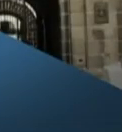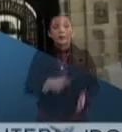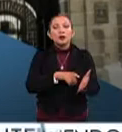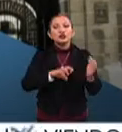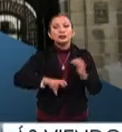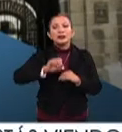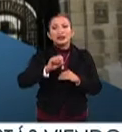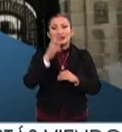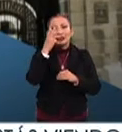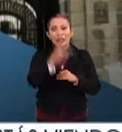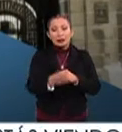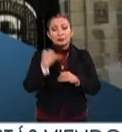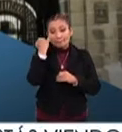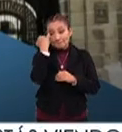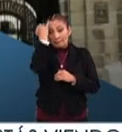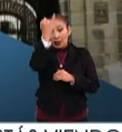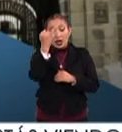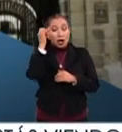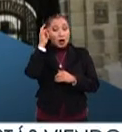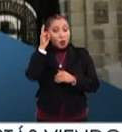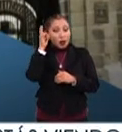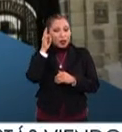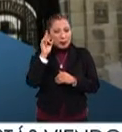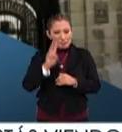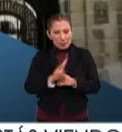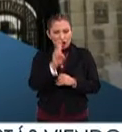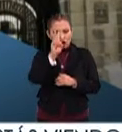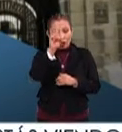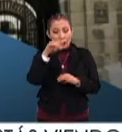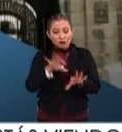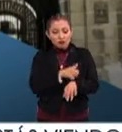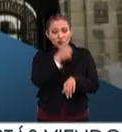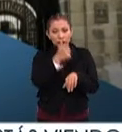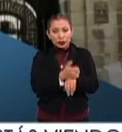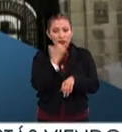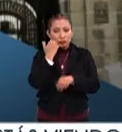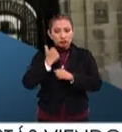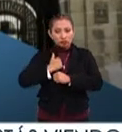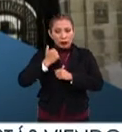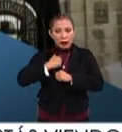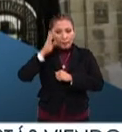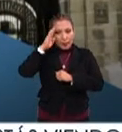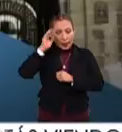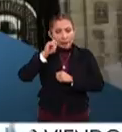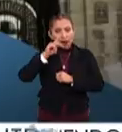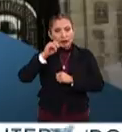En 1823, por iniciativa de Guadalupe Victoria, se funda el Colegio Militar en Perote, Veracruz.